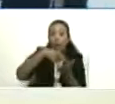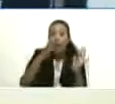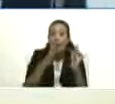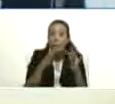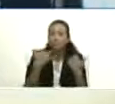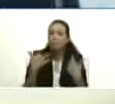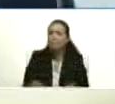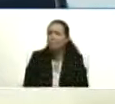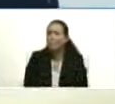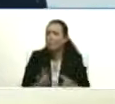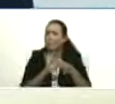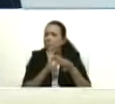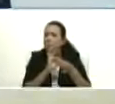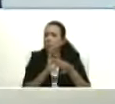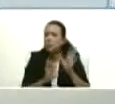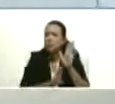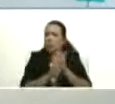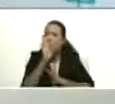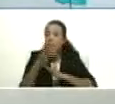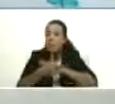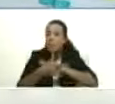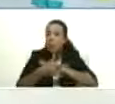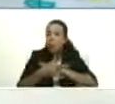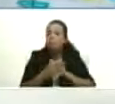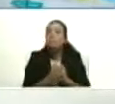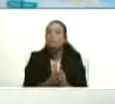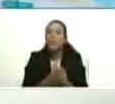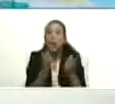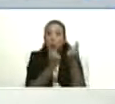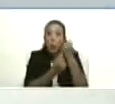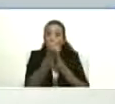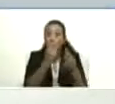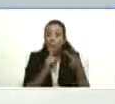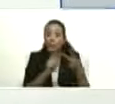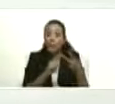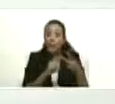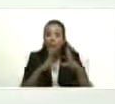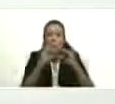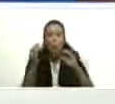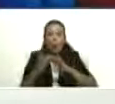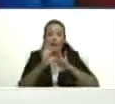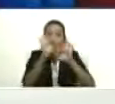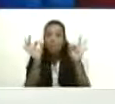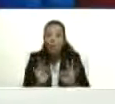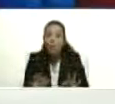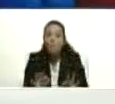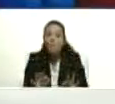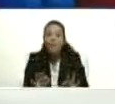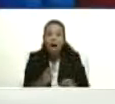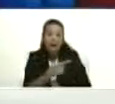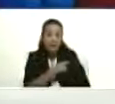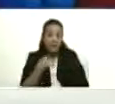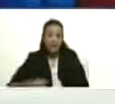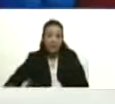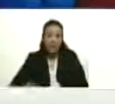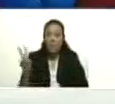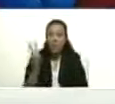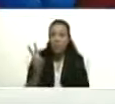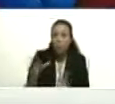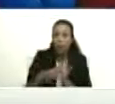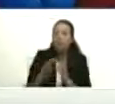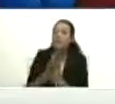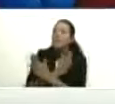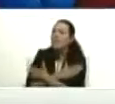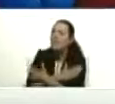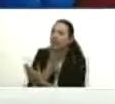a hermanar el desarrollo tecnológico, económico y de todo tipo entre la China y Venezuela. Te